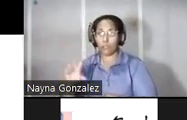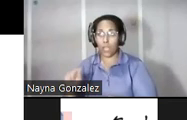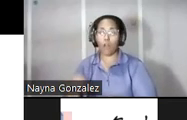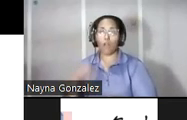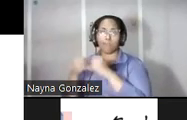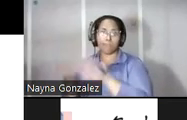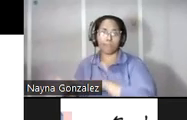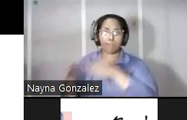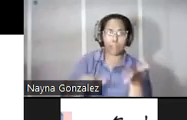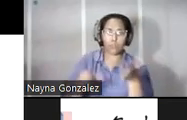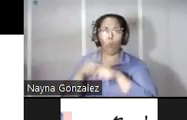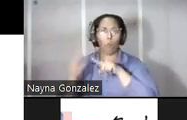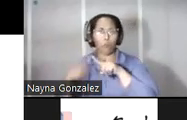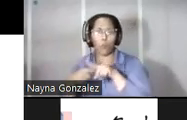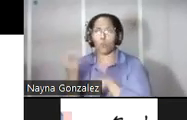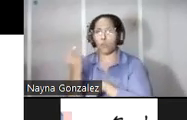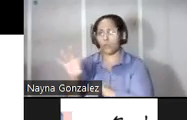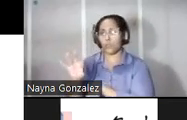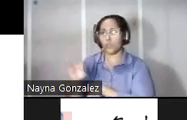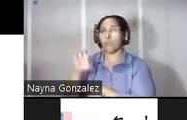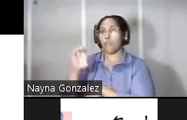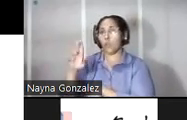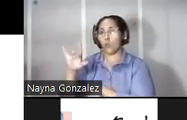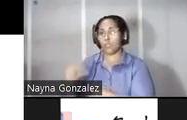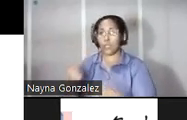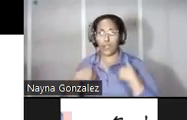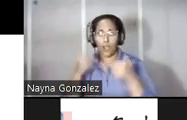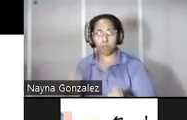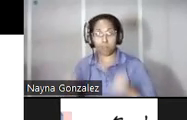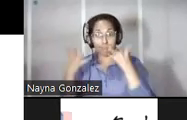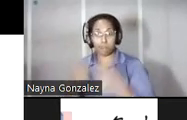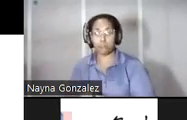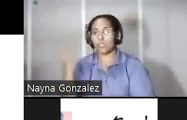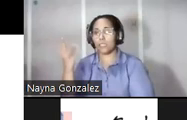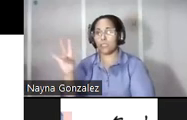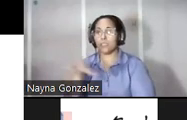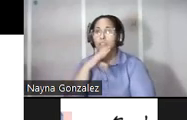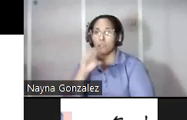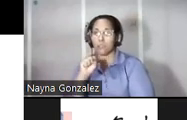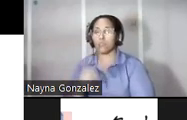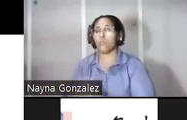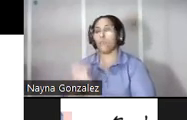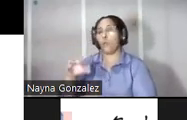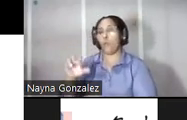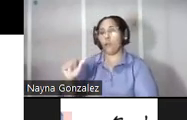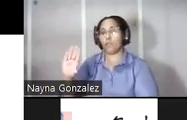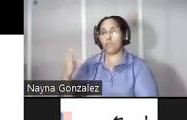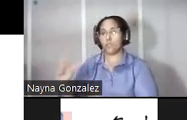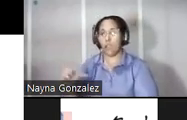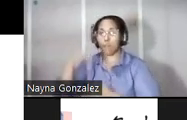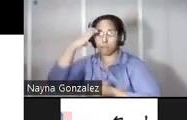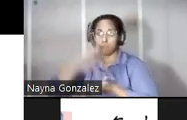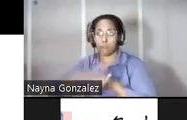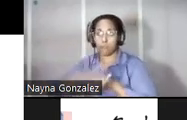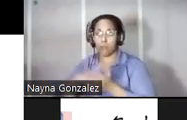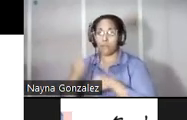en el 36 cuando Eloísa tenía 17 años. Juan Sáez Pacheco era su esposo, que nació